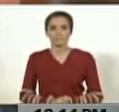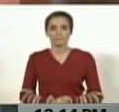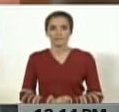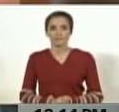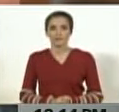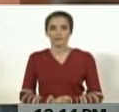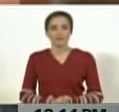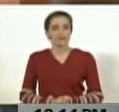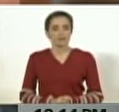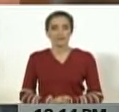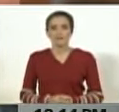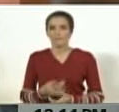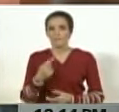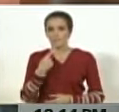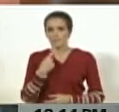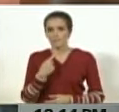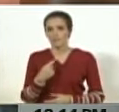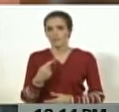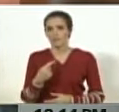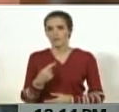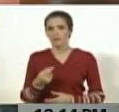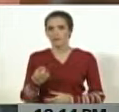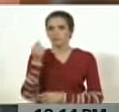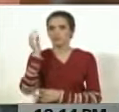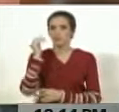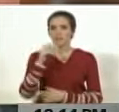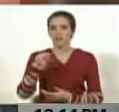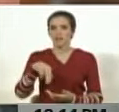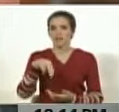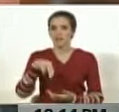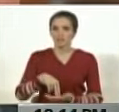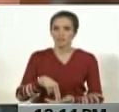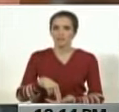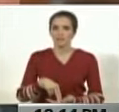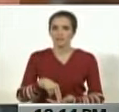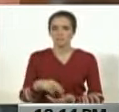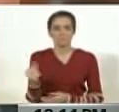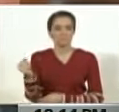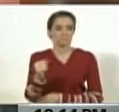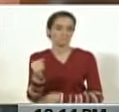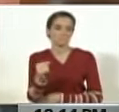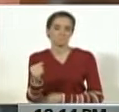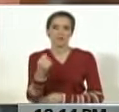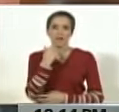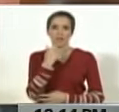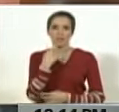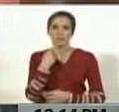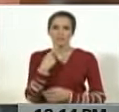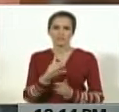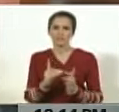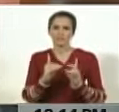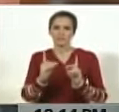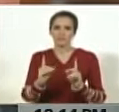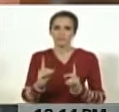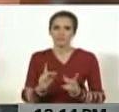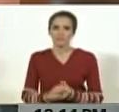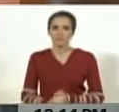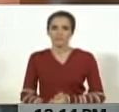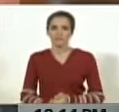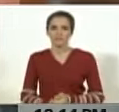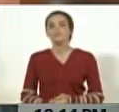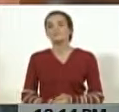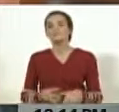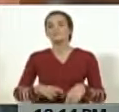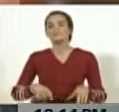manifestación por parte de la Asamblea Nacional de desacatar las decisiones de esa